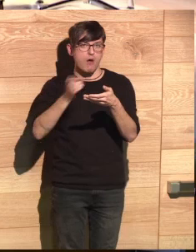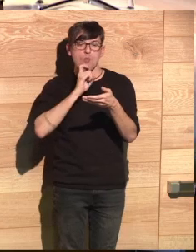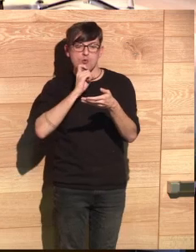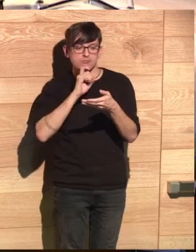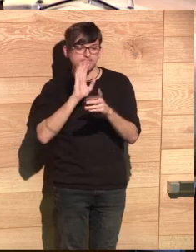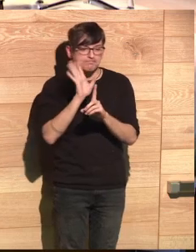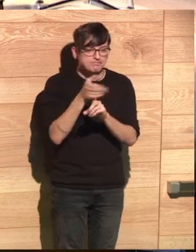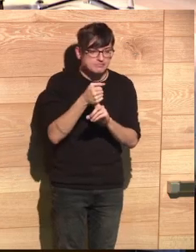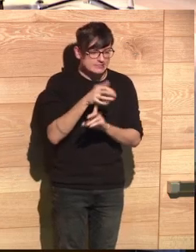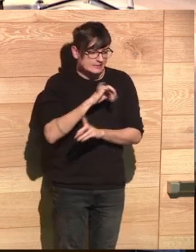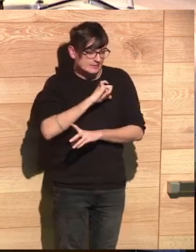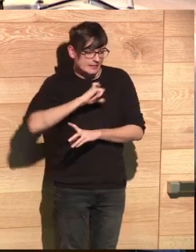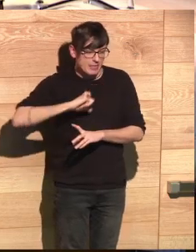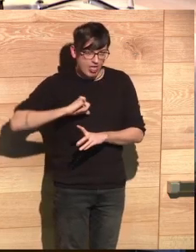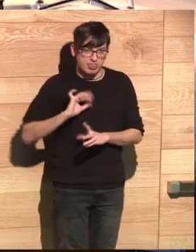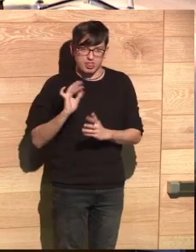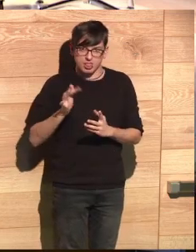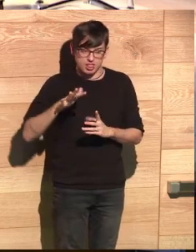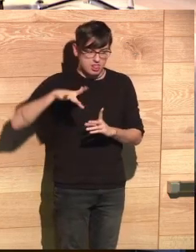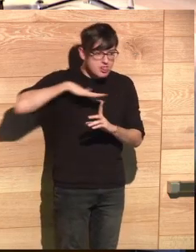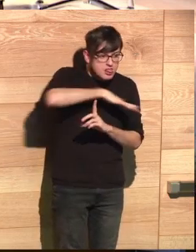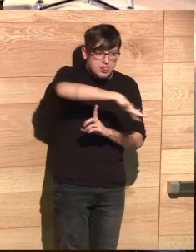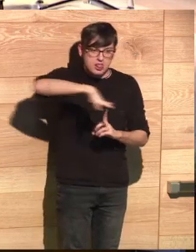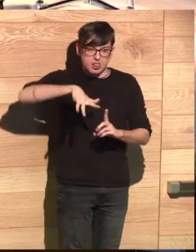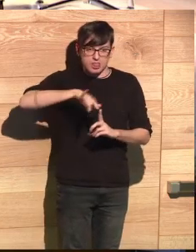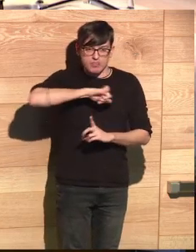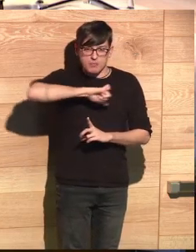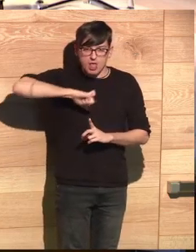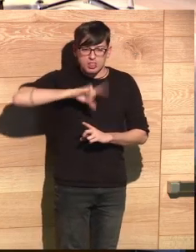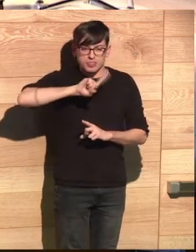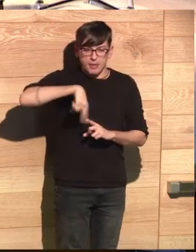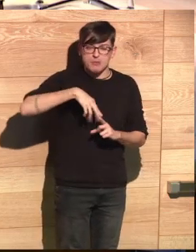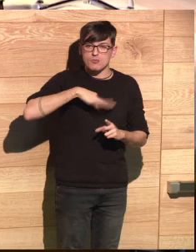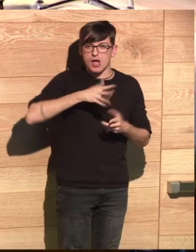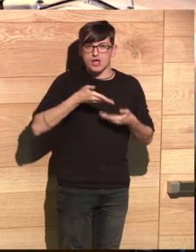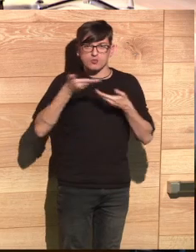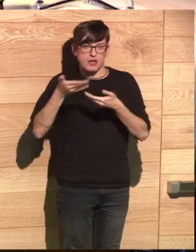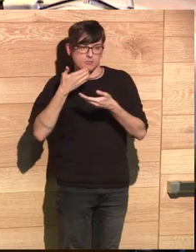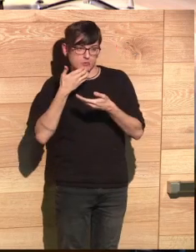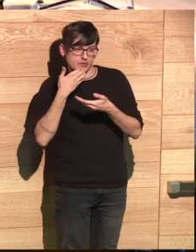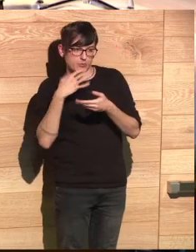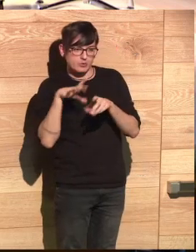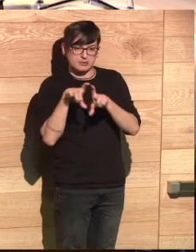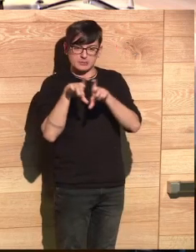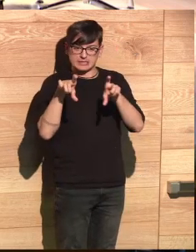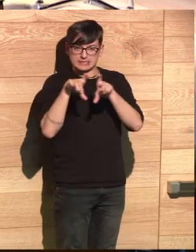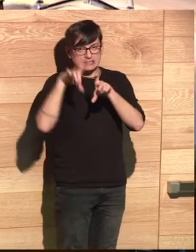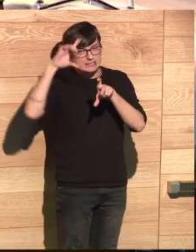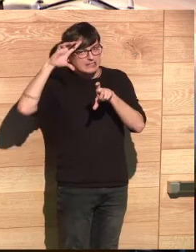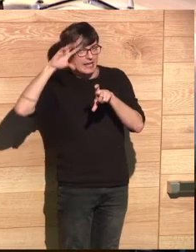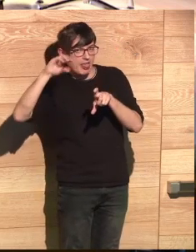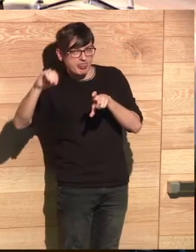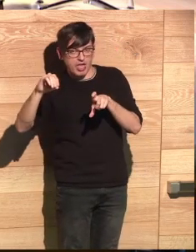esa intimidad, ¿no?, que está alrededor de nosotros, y cómo eso también puede ayudar a las agencias, por ejemplo, de inteligencia